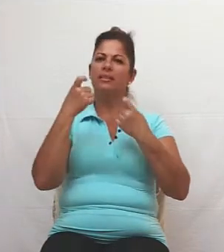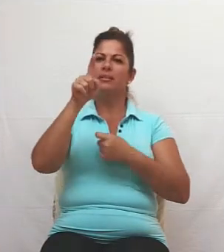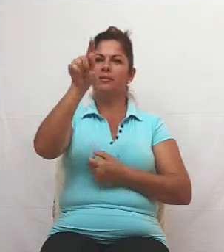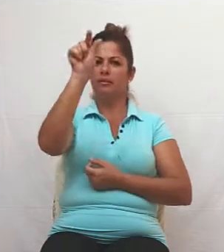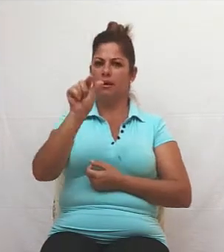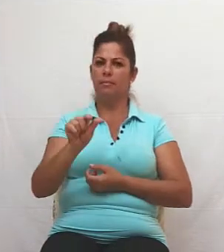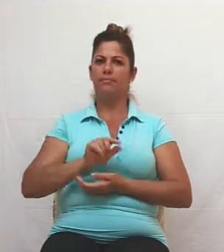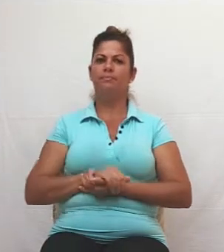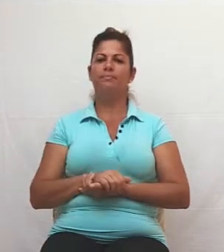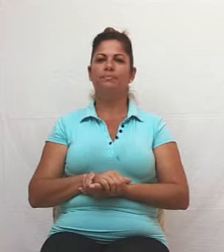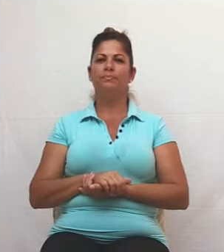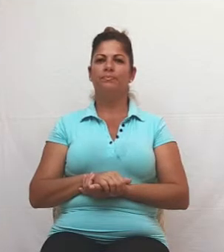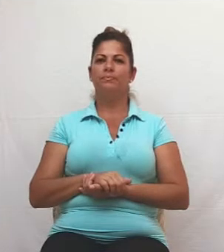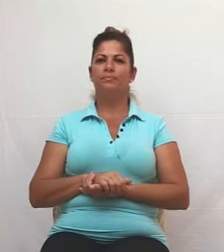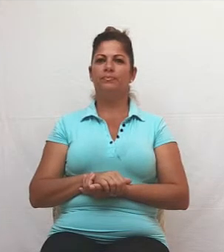bienestar